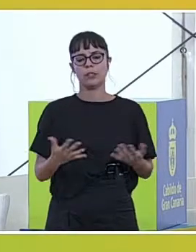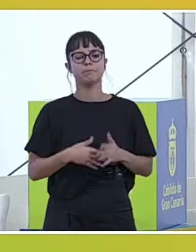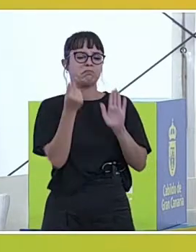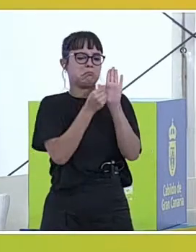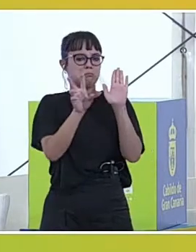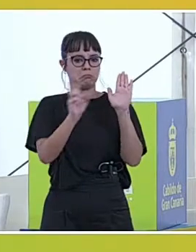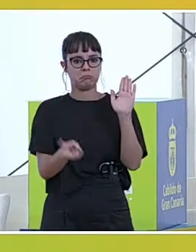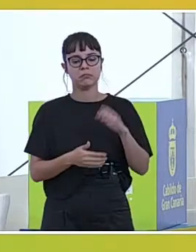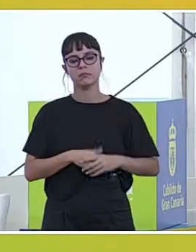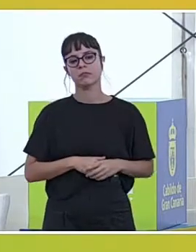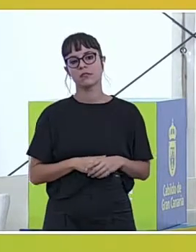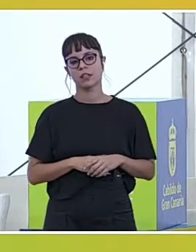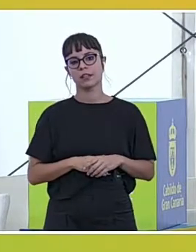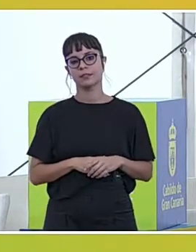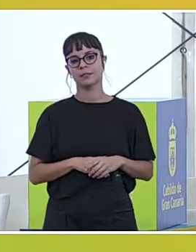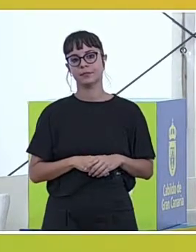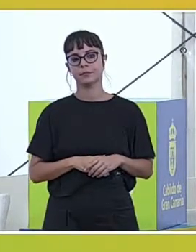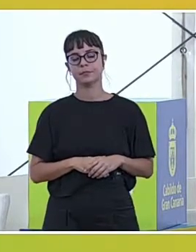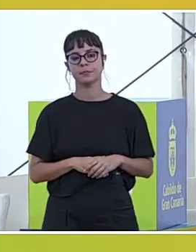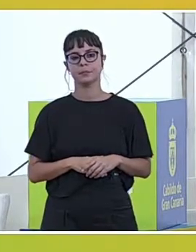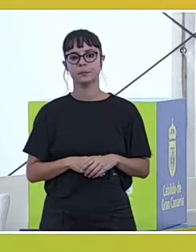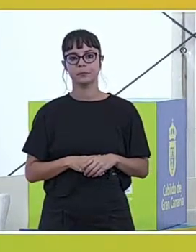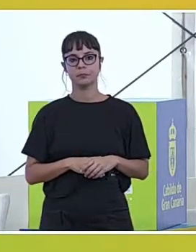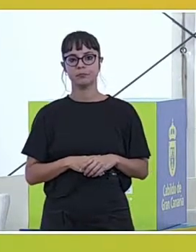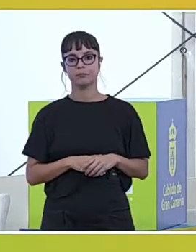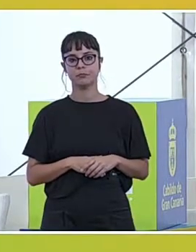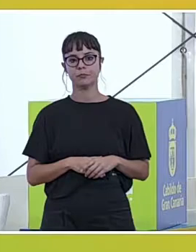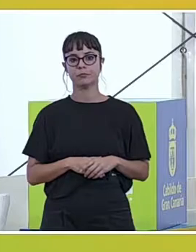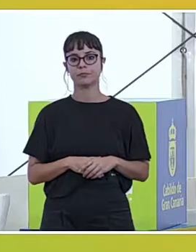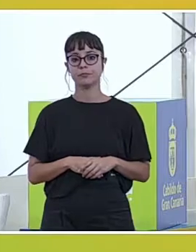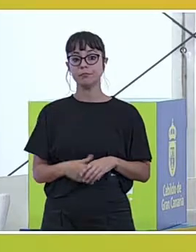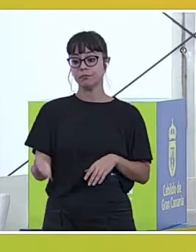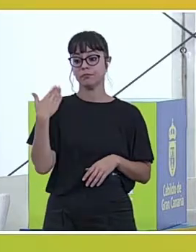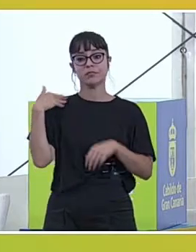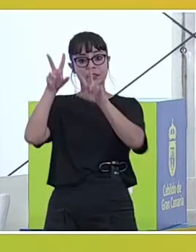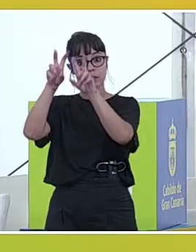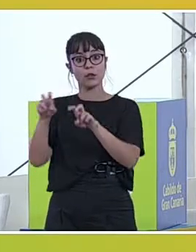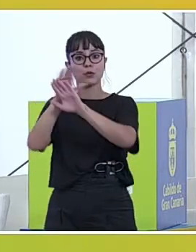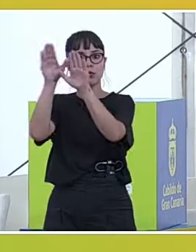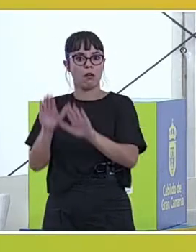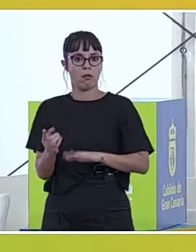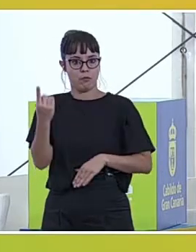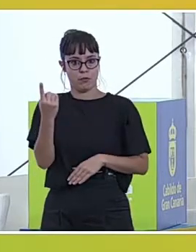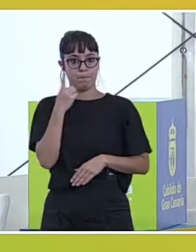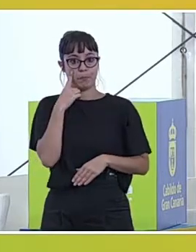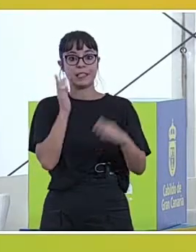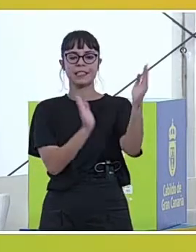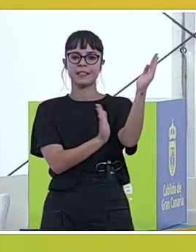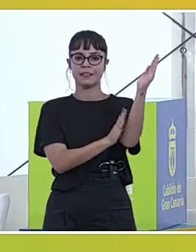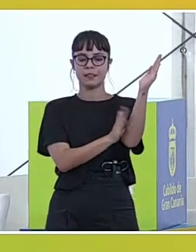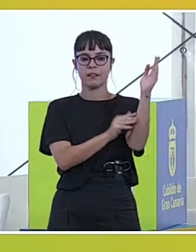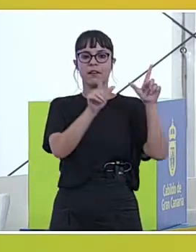Estos son uno de los resultados que obtuvimos de ese estudio. A la izquierda ven los